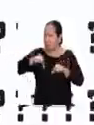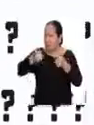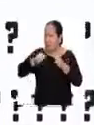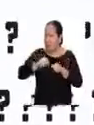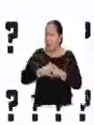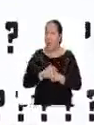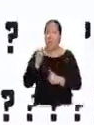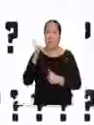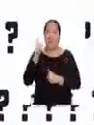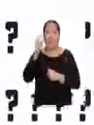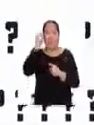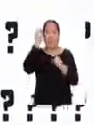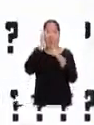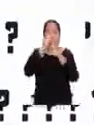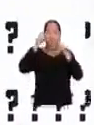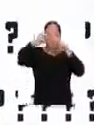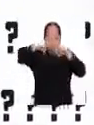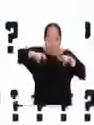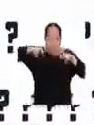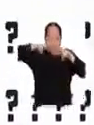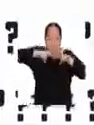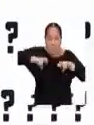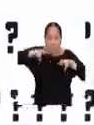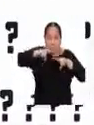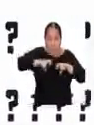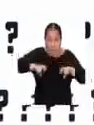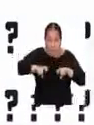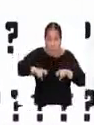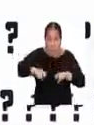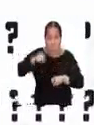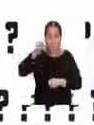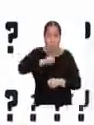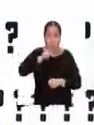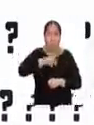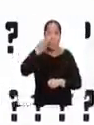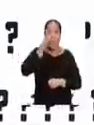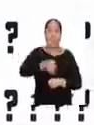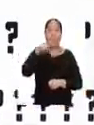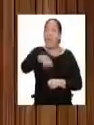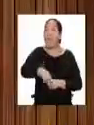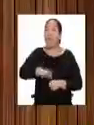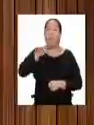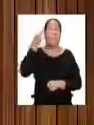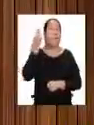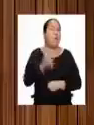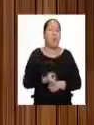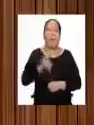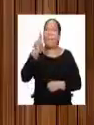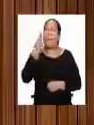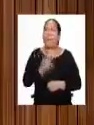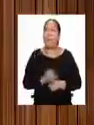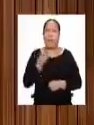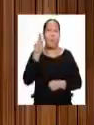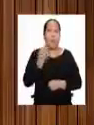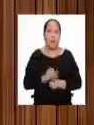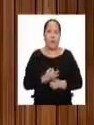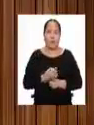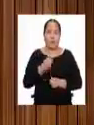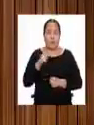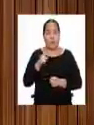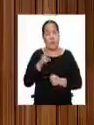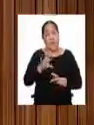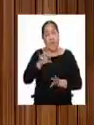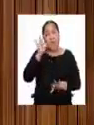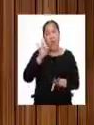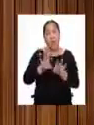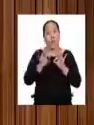investigar si es posible encontrar algo que sea absolutamente indudable. Si encontramos una creencia que llegue